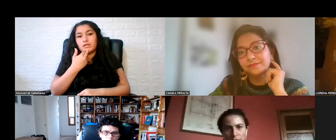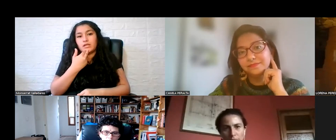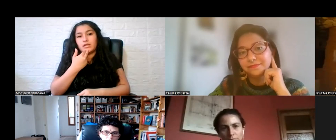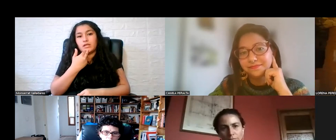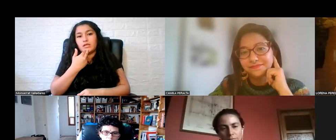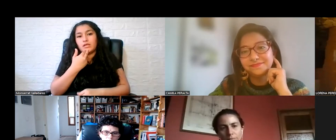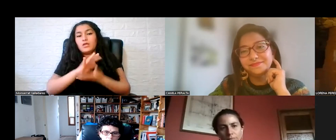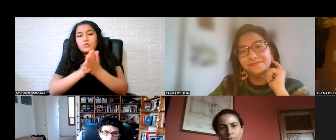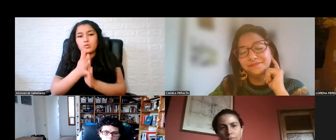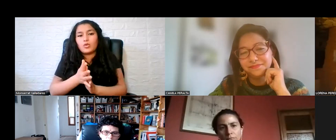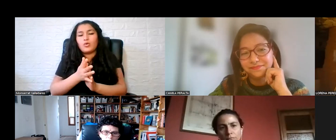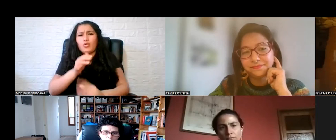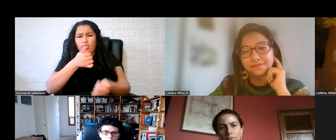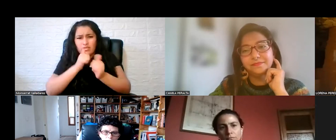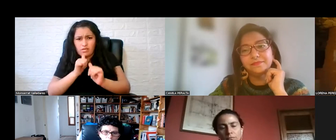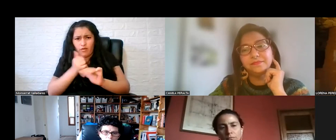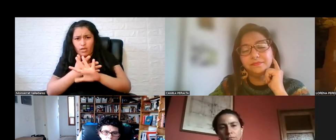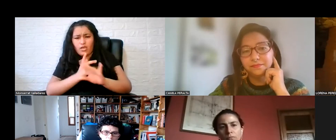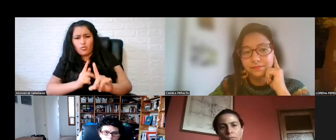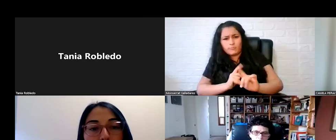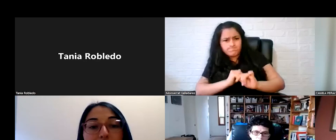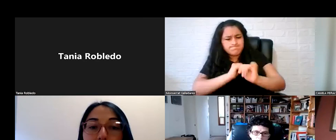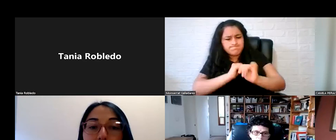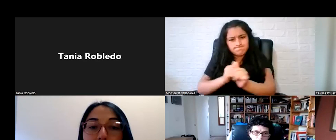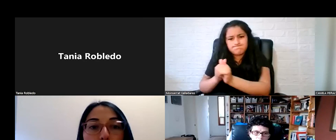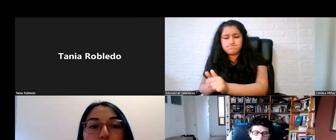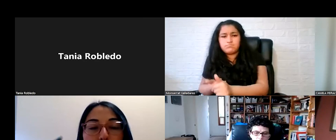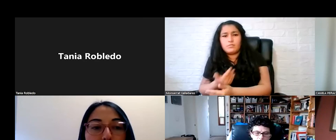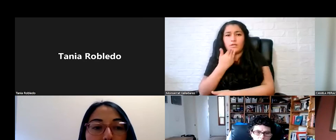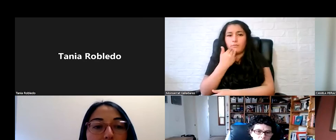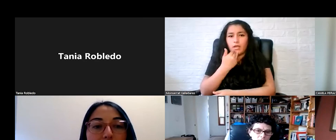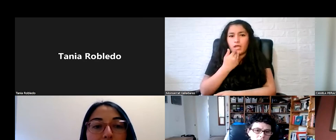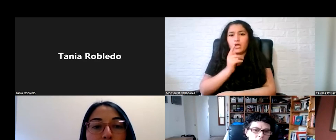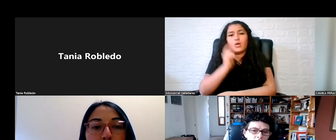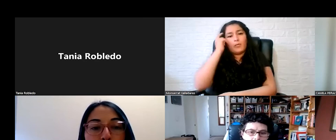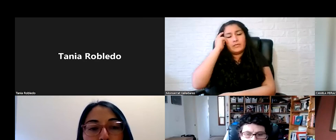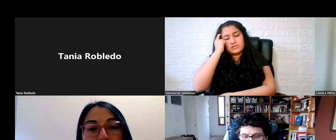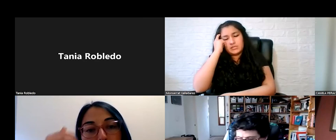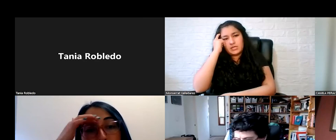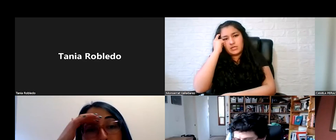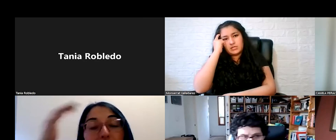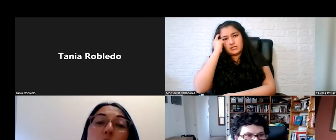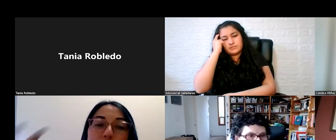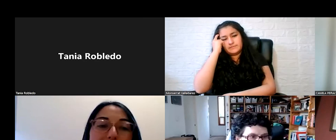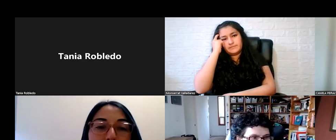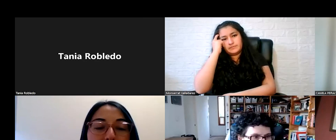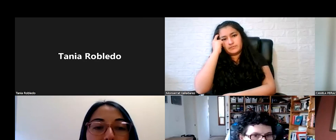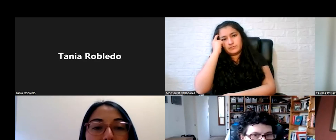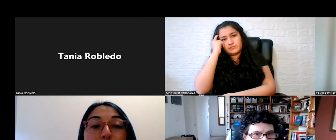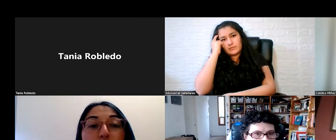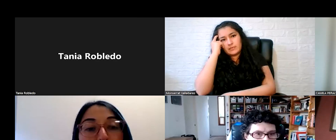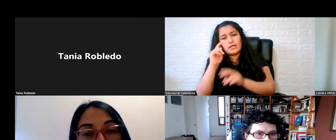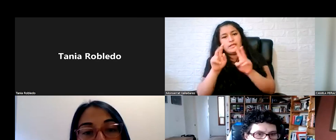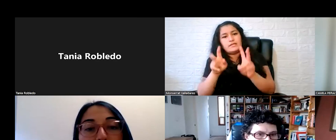relevar los distintos tipos de desafíos a los que nos enfrentamos, y también, ¿no?, posicionar y darle un lugar también a